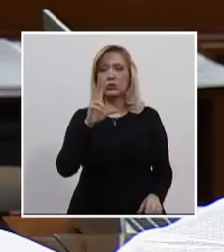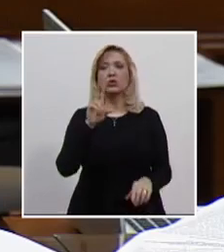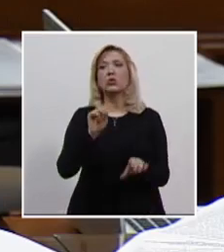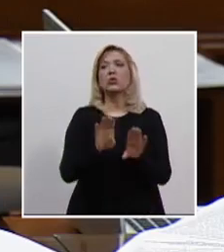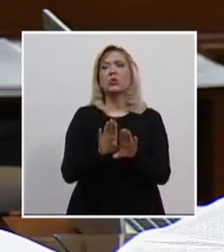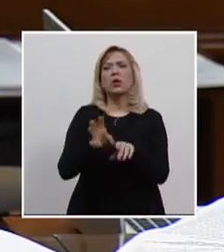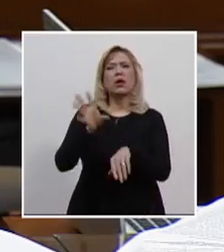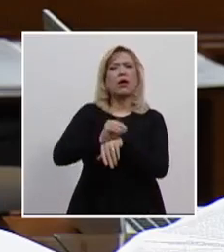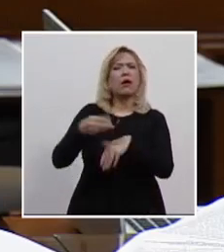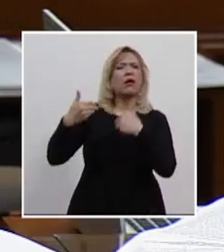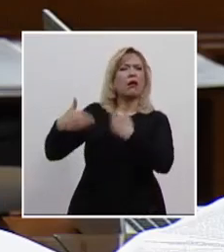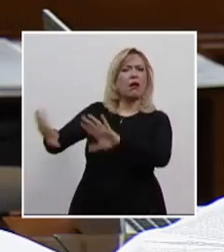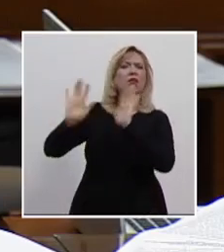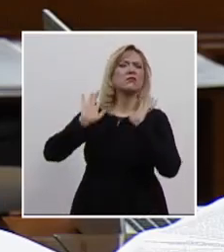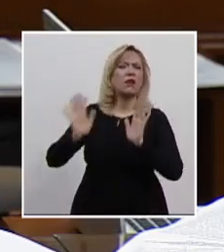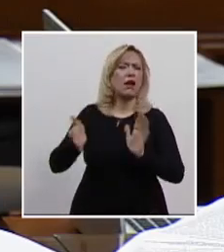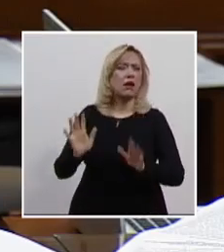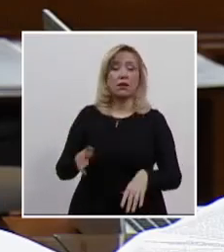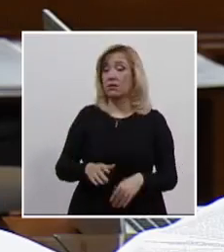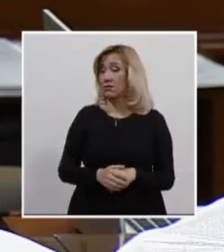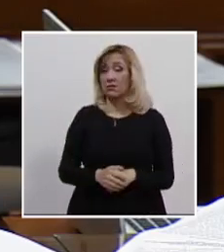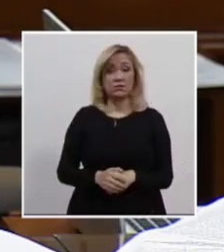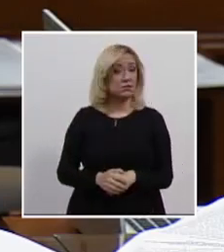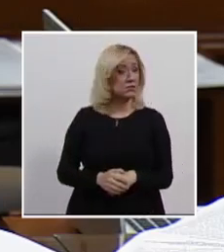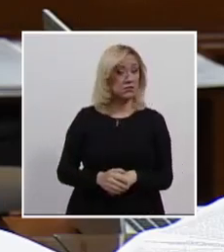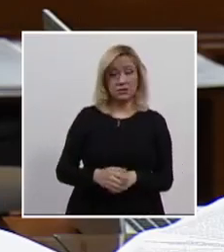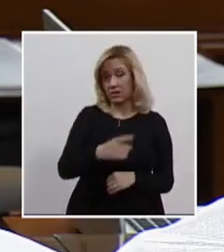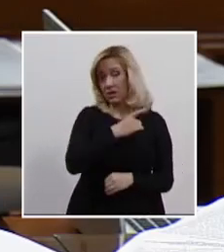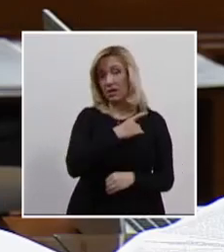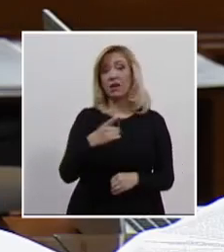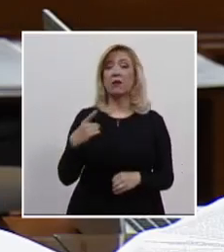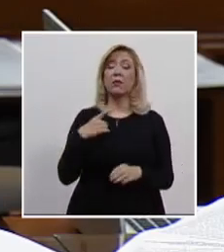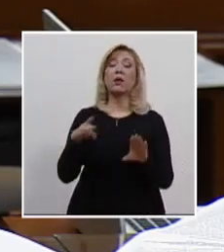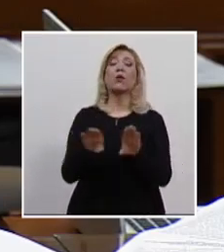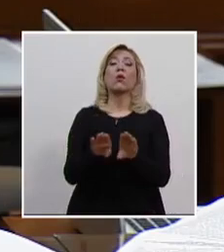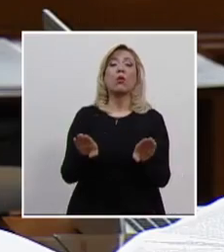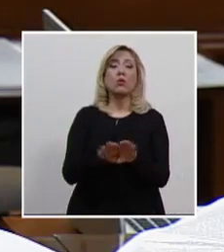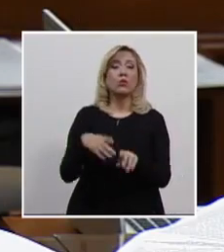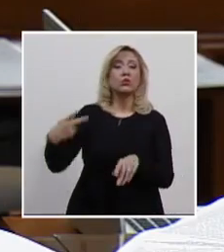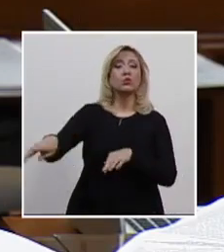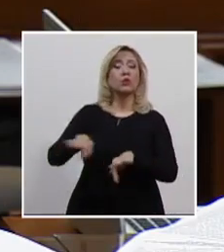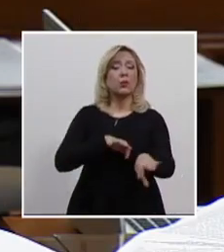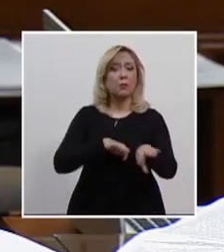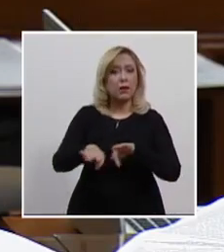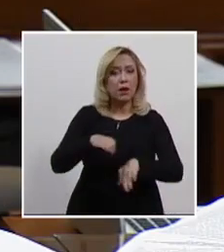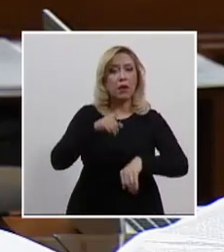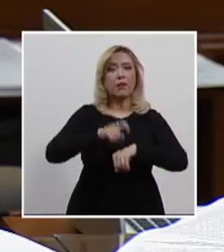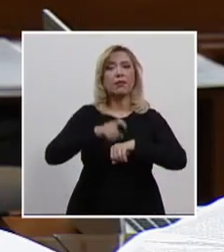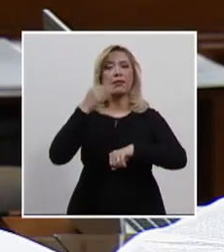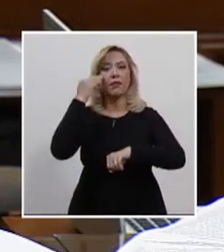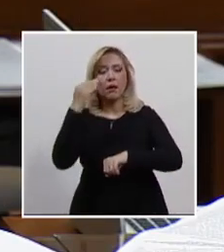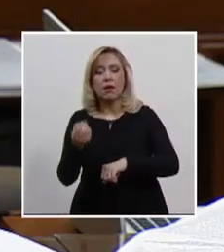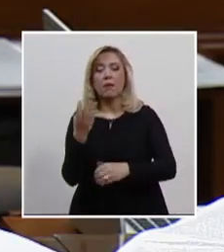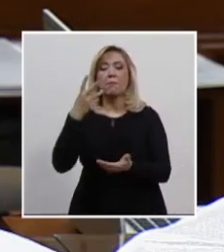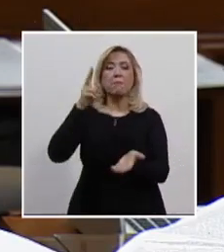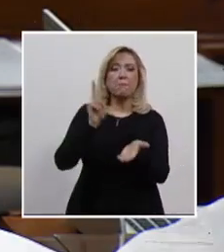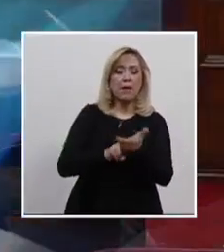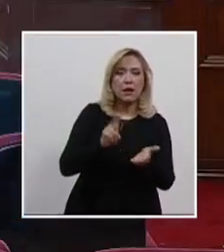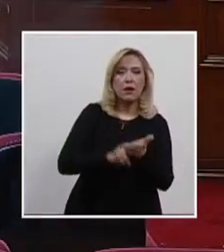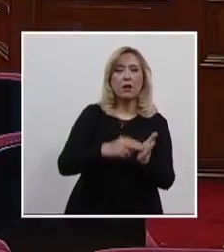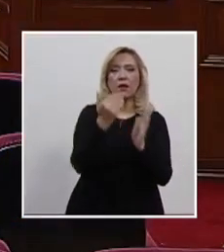autorización inicial, sino que permita la implementación de principios de funcionamiento y una verificación